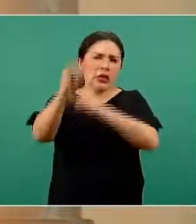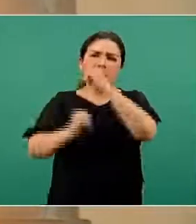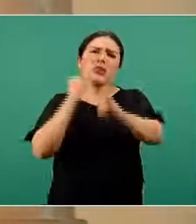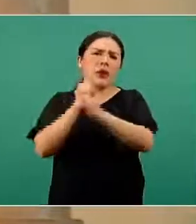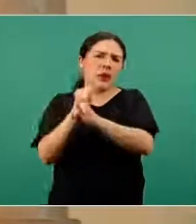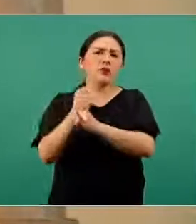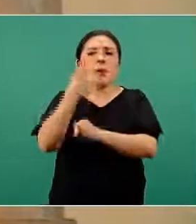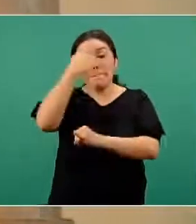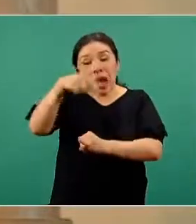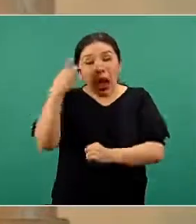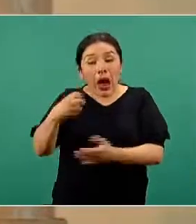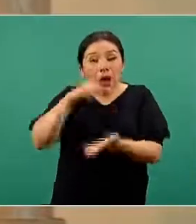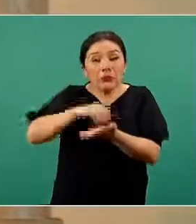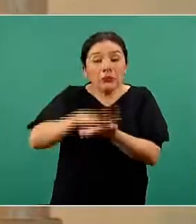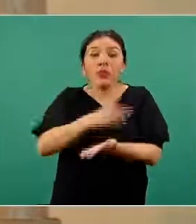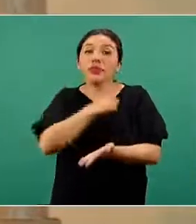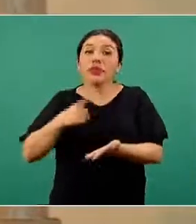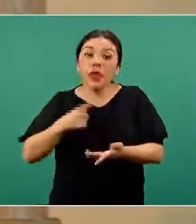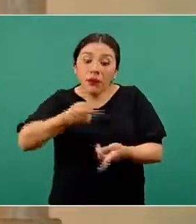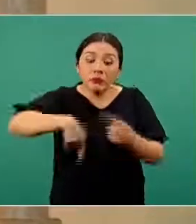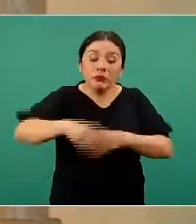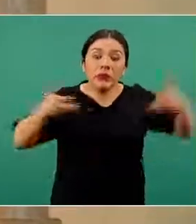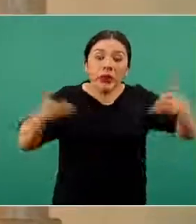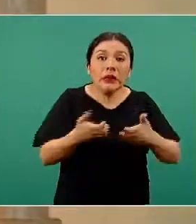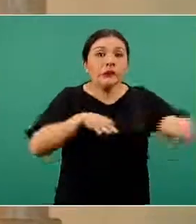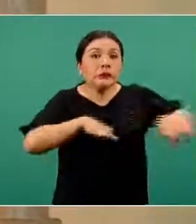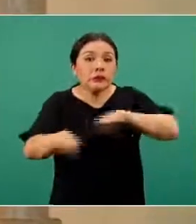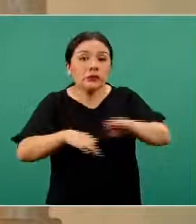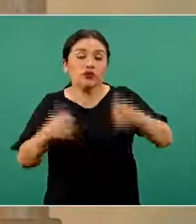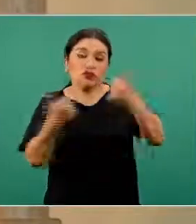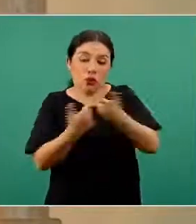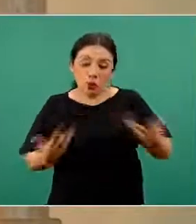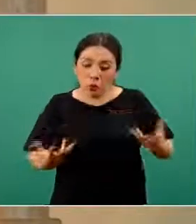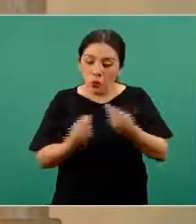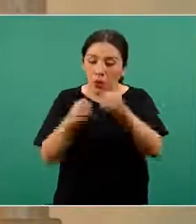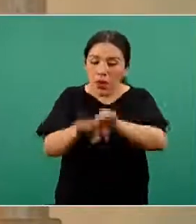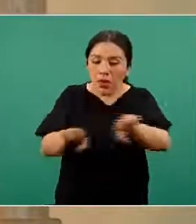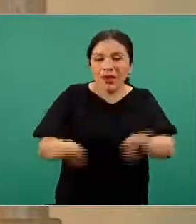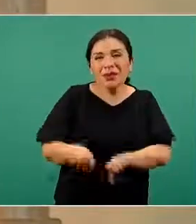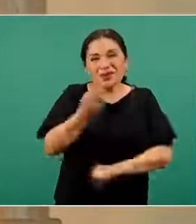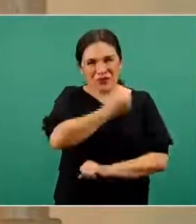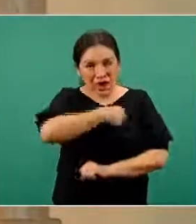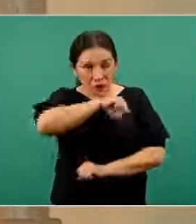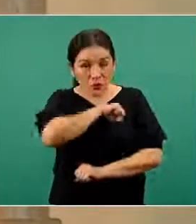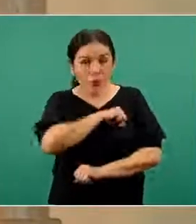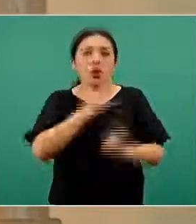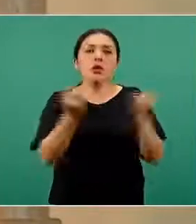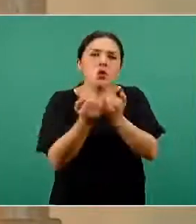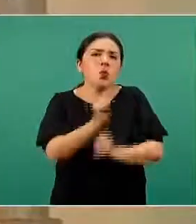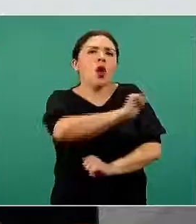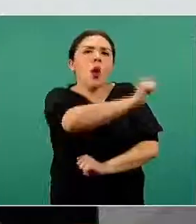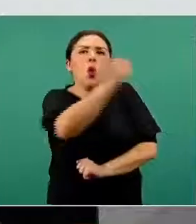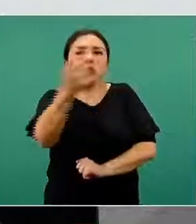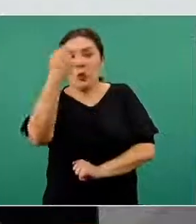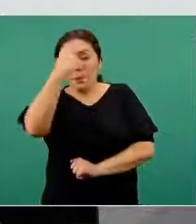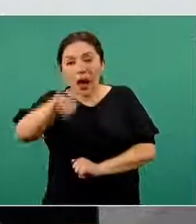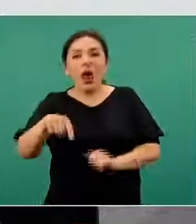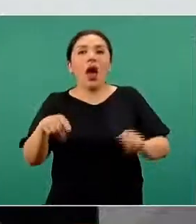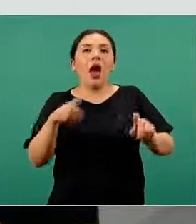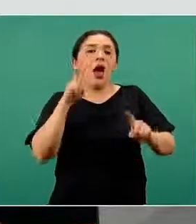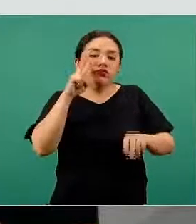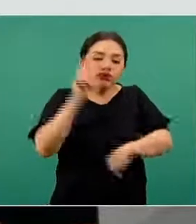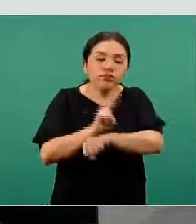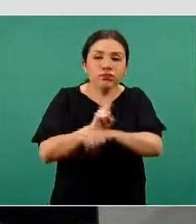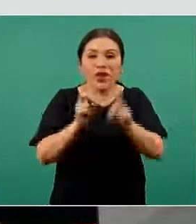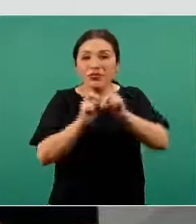internacional para el cual tenemos que trabajar desde el sector salud, pero desde otros sectores del desarrollo, siendo que este